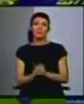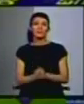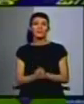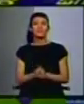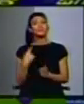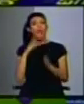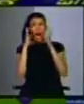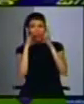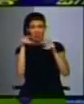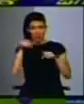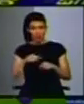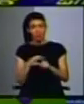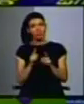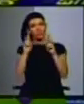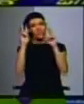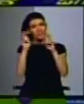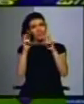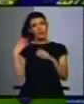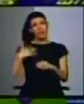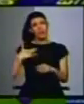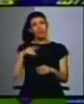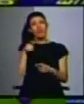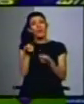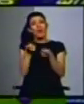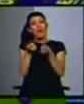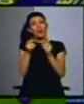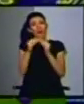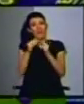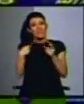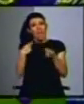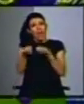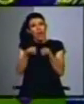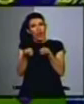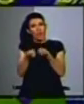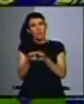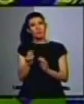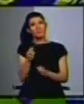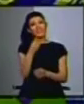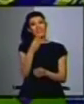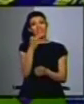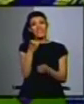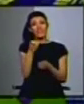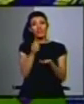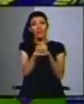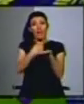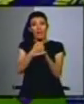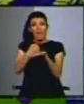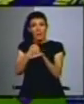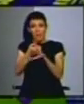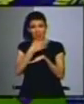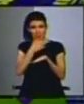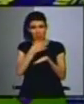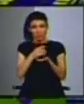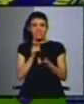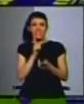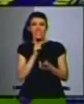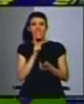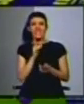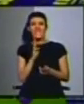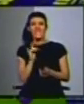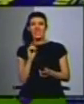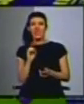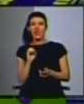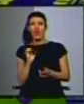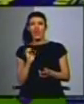Ponga atención porque este es un tema muy importante para su economía doméstica. Son 300 los medicamentos que tienen el sello de bioequivalencia. Ustedes